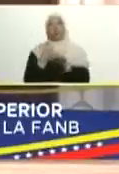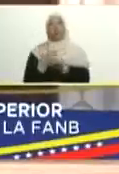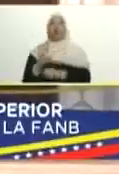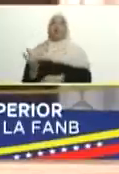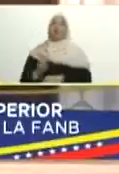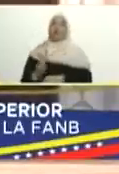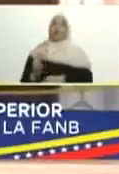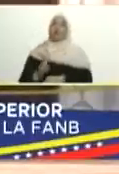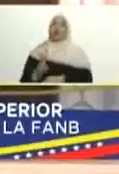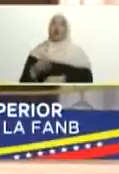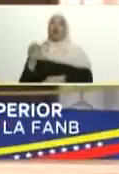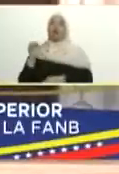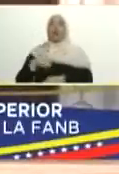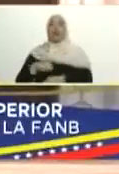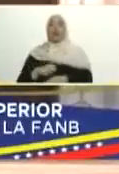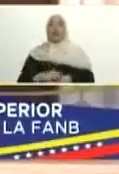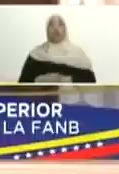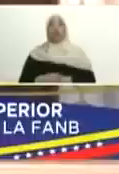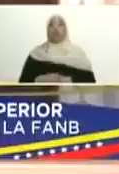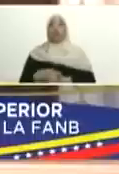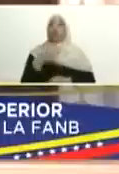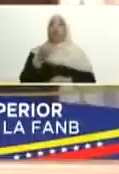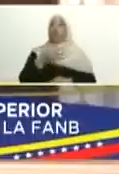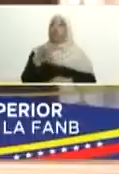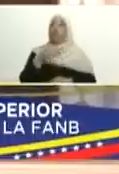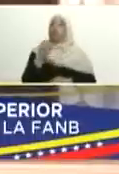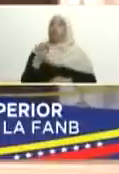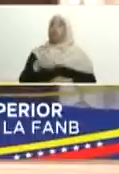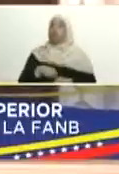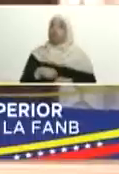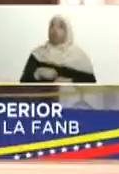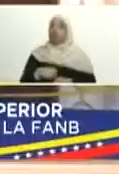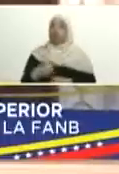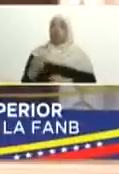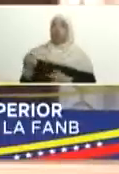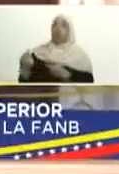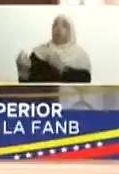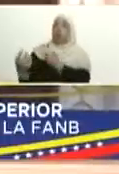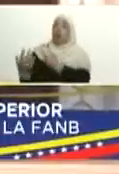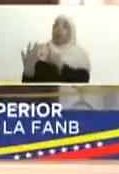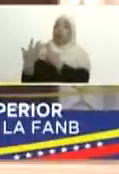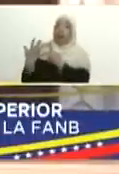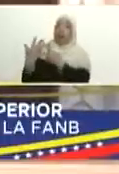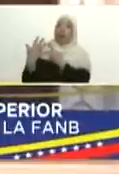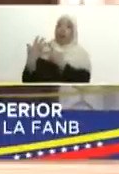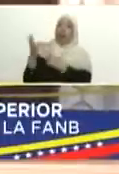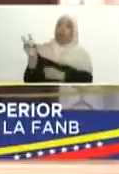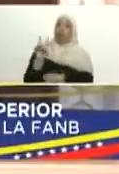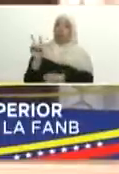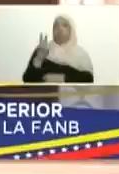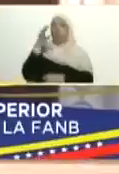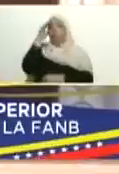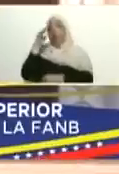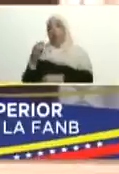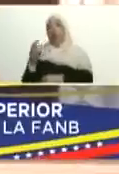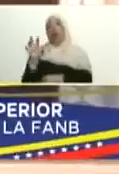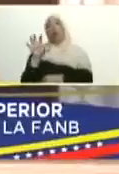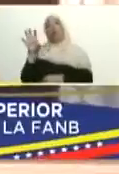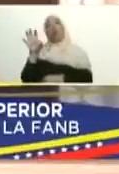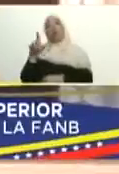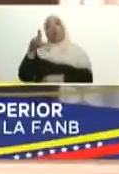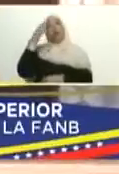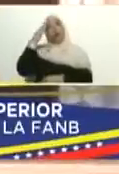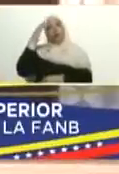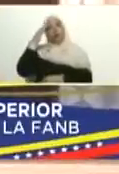Venezuela. Sí, se sigue conspirando. Estamos claros. Militares de la patria, estamos